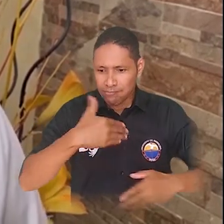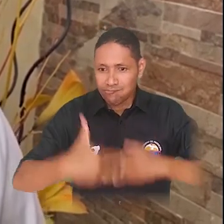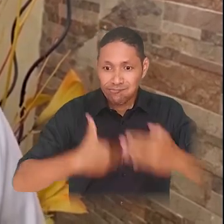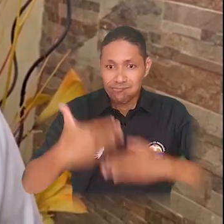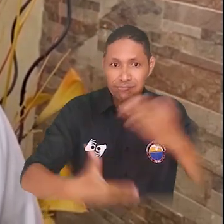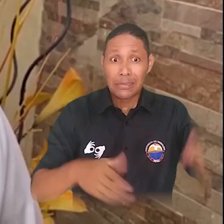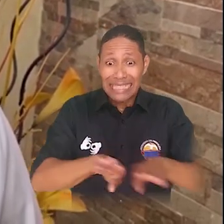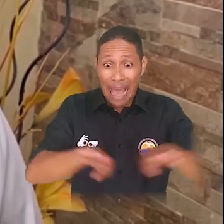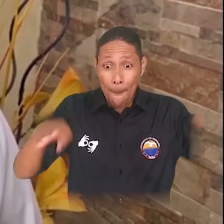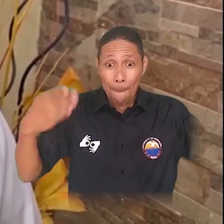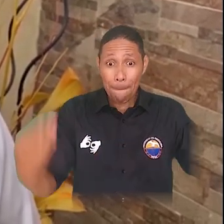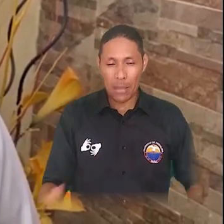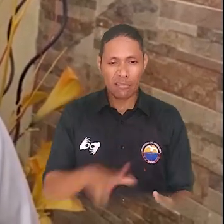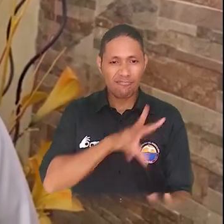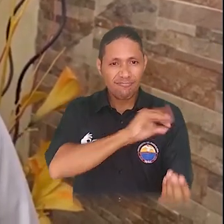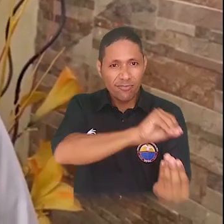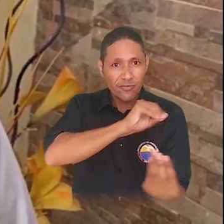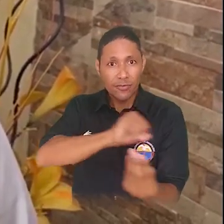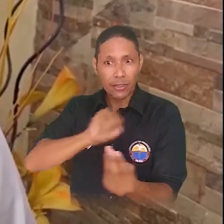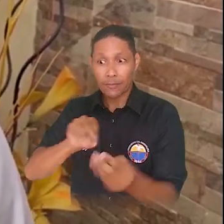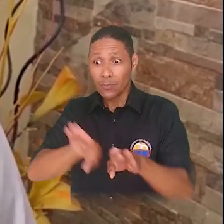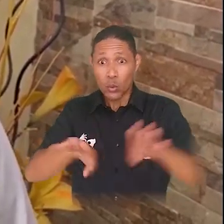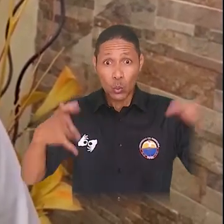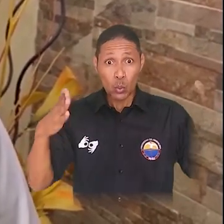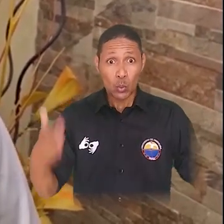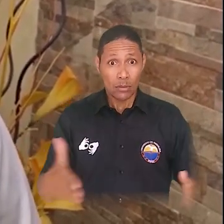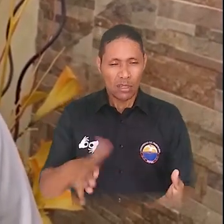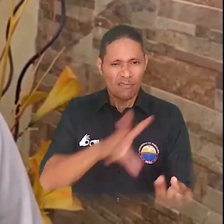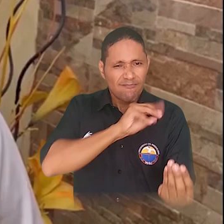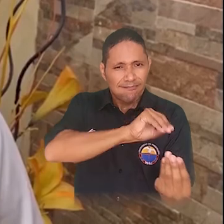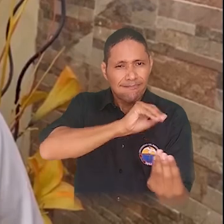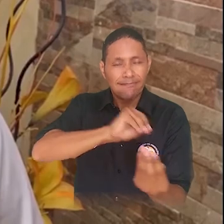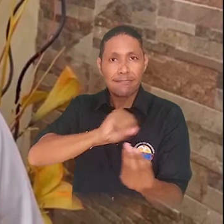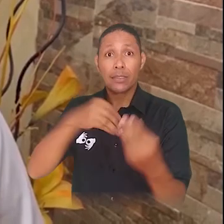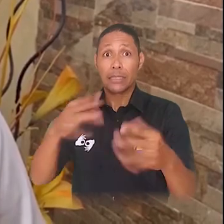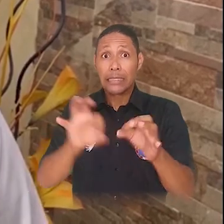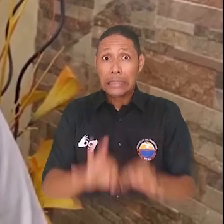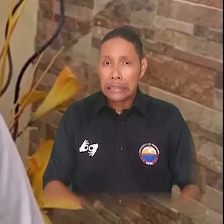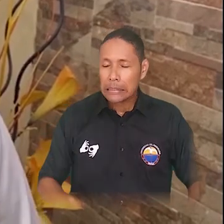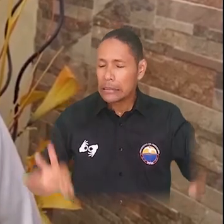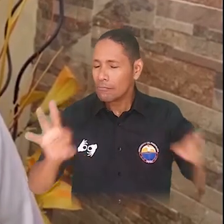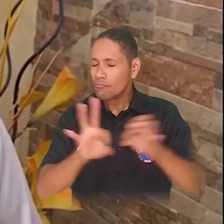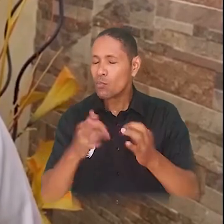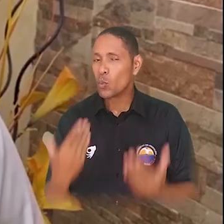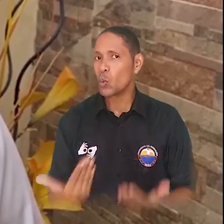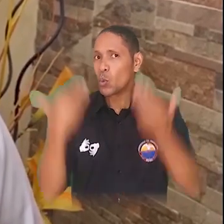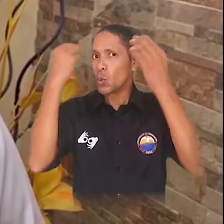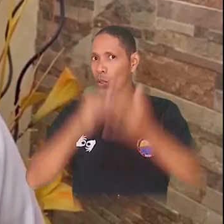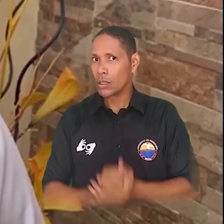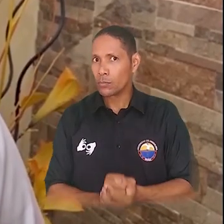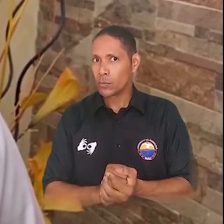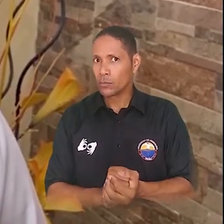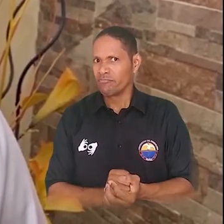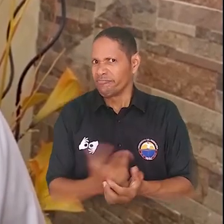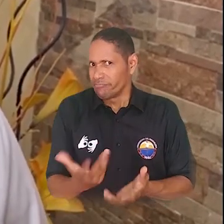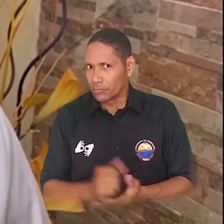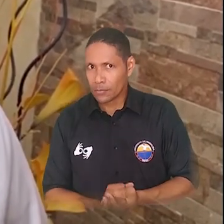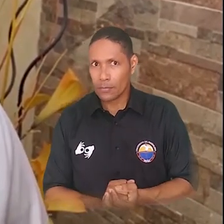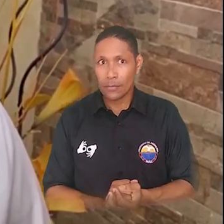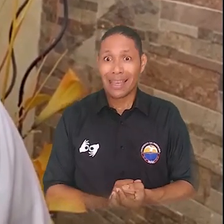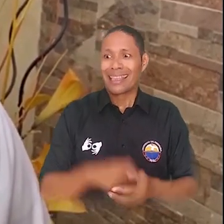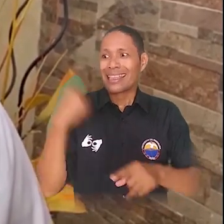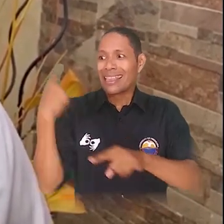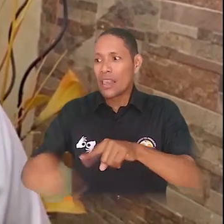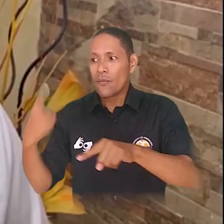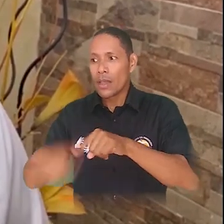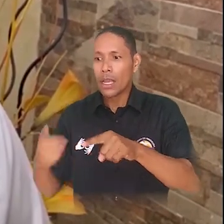desarrollar la Mesa de Educación Superior y Capacitación. En esta mesa, pues, fue una mesa de gran importancia para la